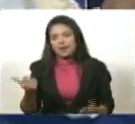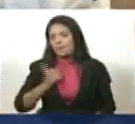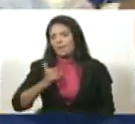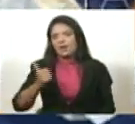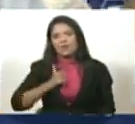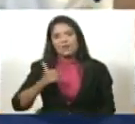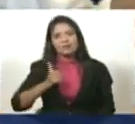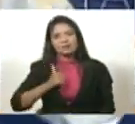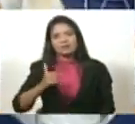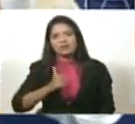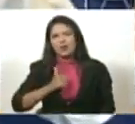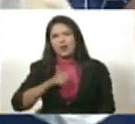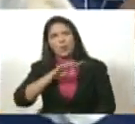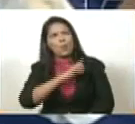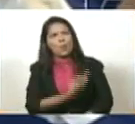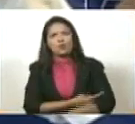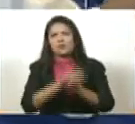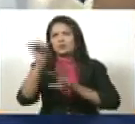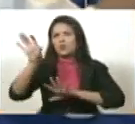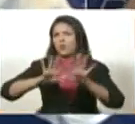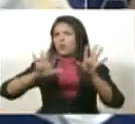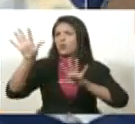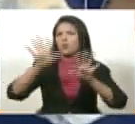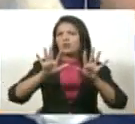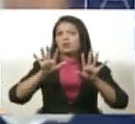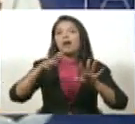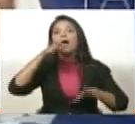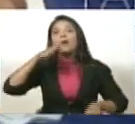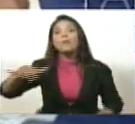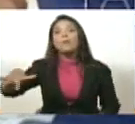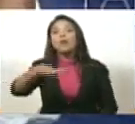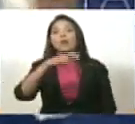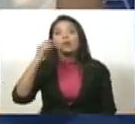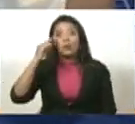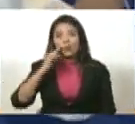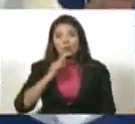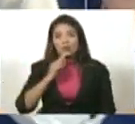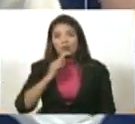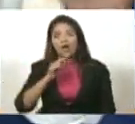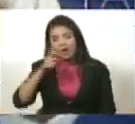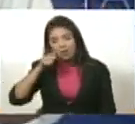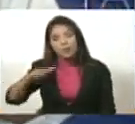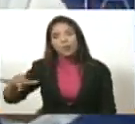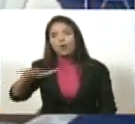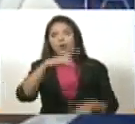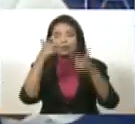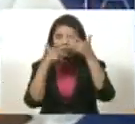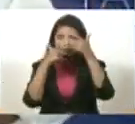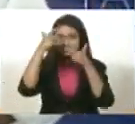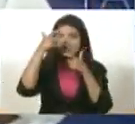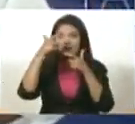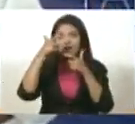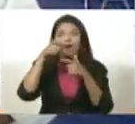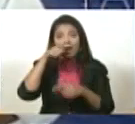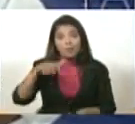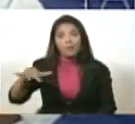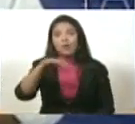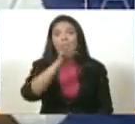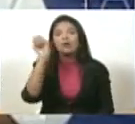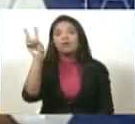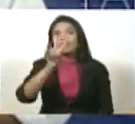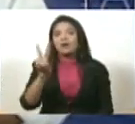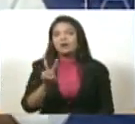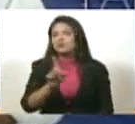cualquier potencia extranjera que el pueblo de Bolívar, que el pueblo de Chávez, que el pueblo venezolano